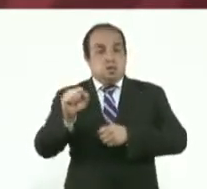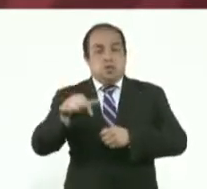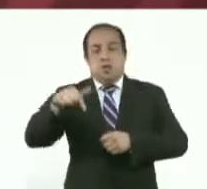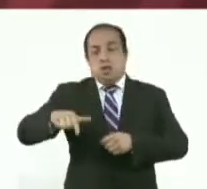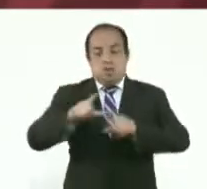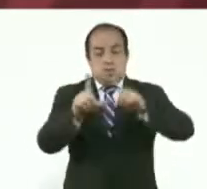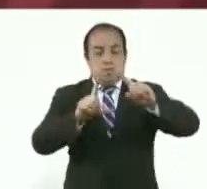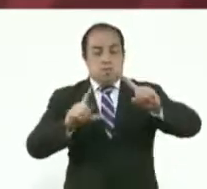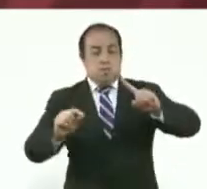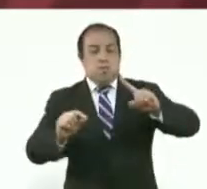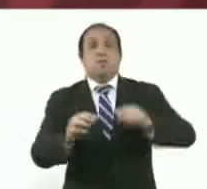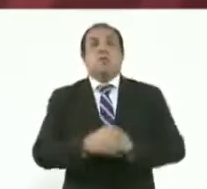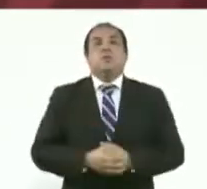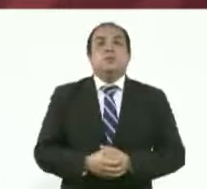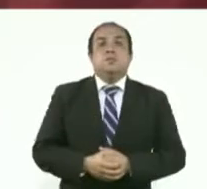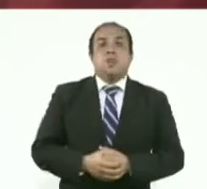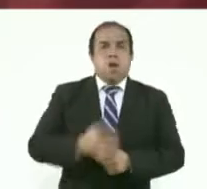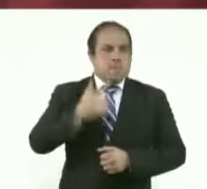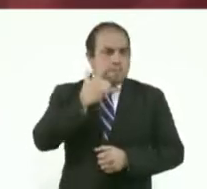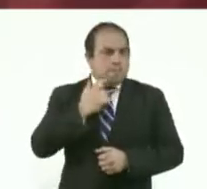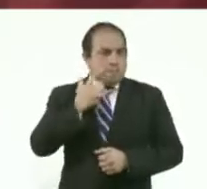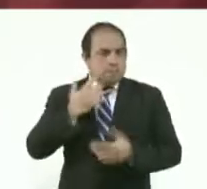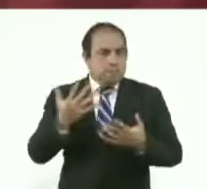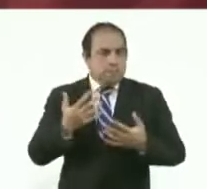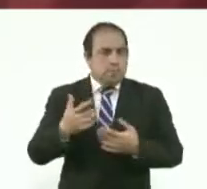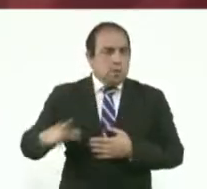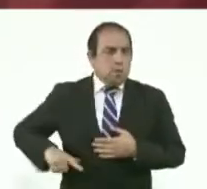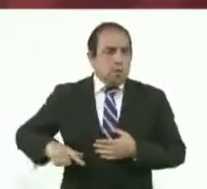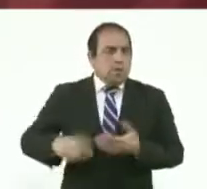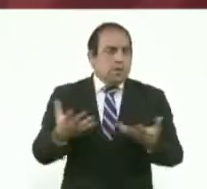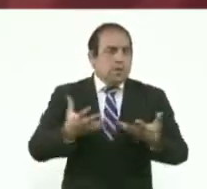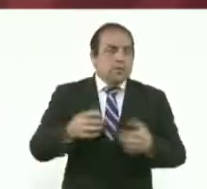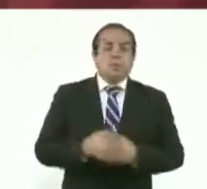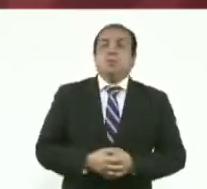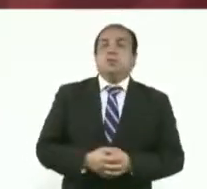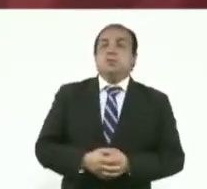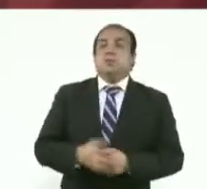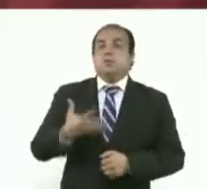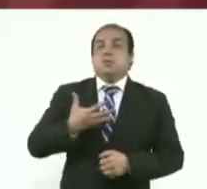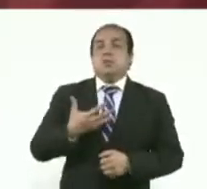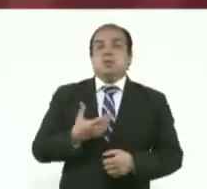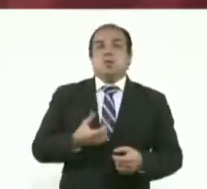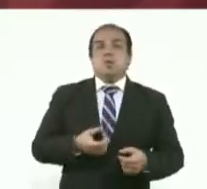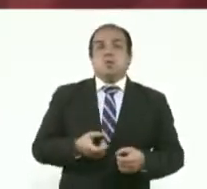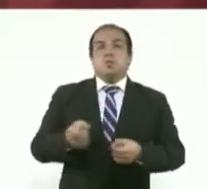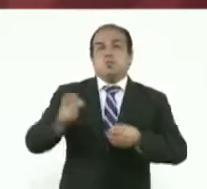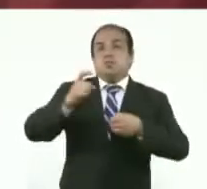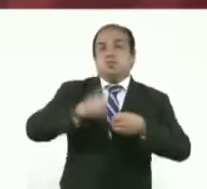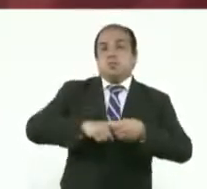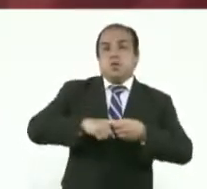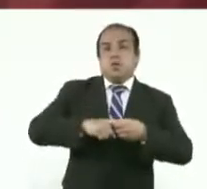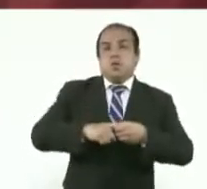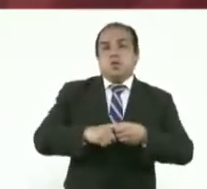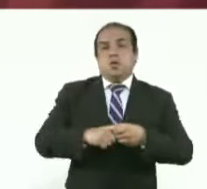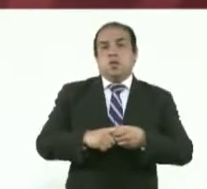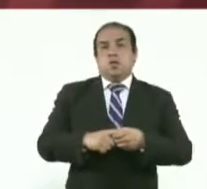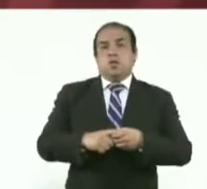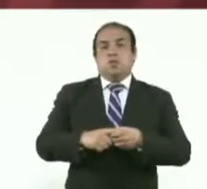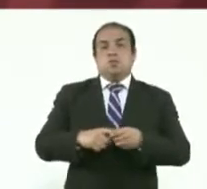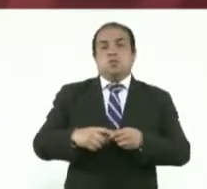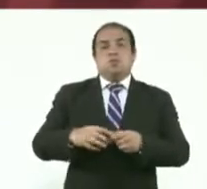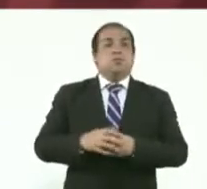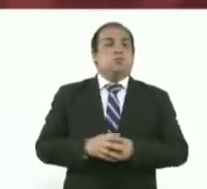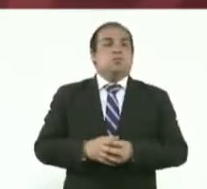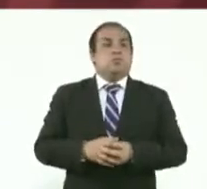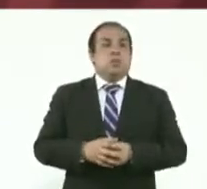país. Entonces, este esfuerzo que hace el gobierno a partir de los ingresos de un recurso natural que es de todas y todos